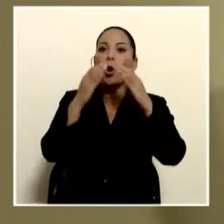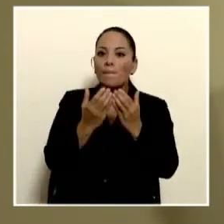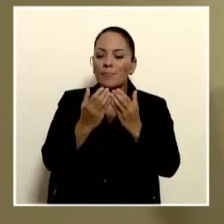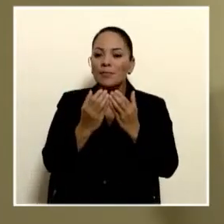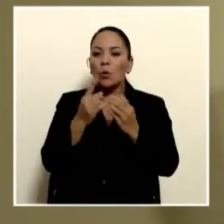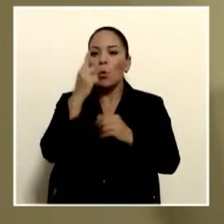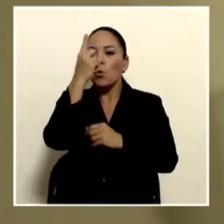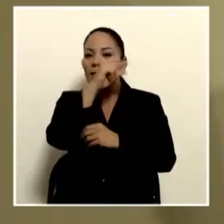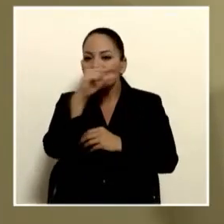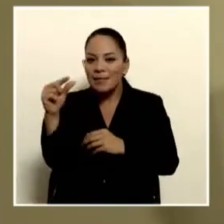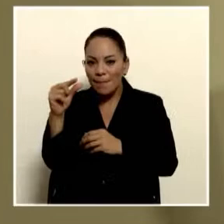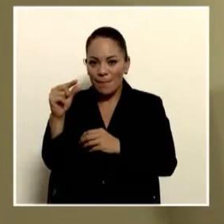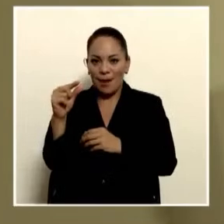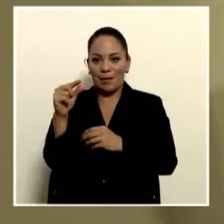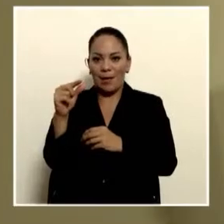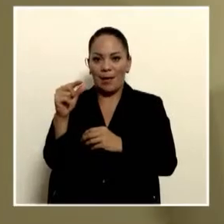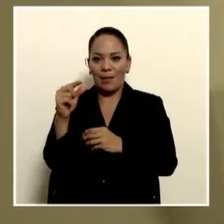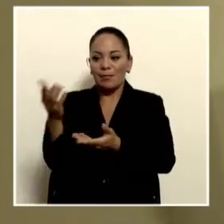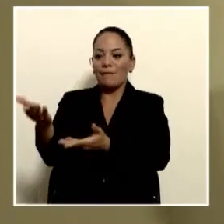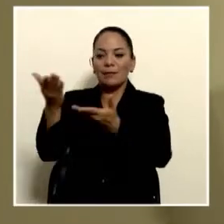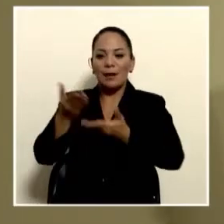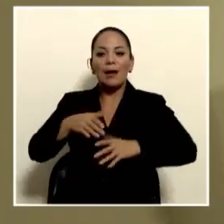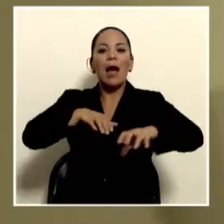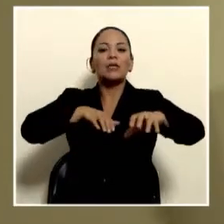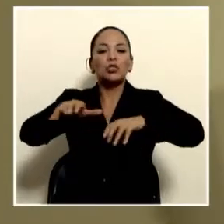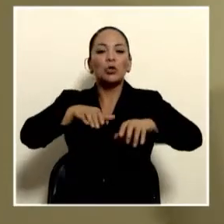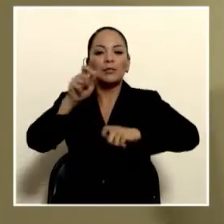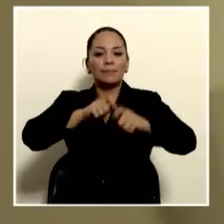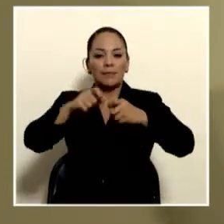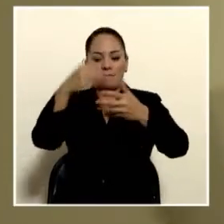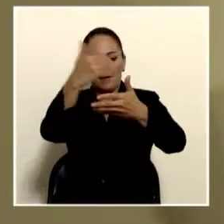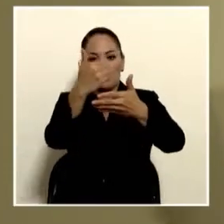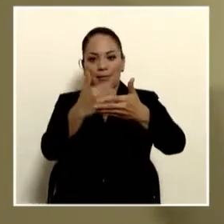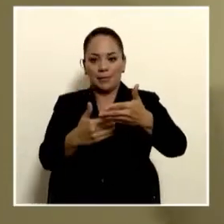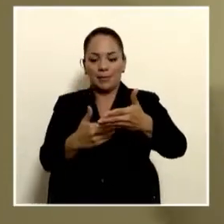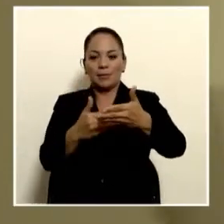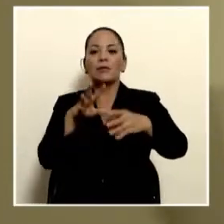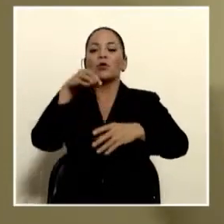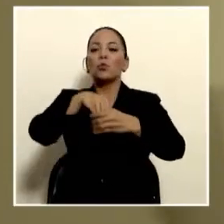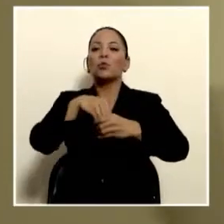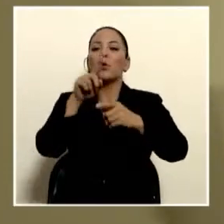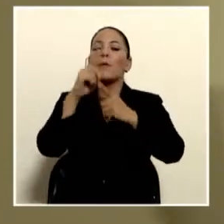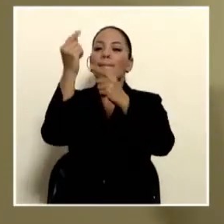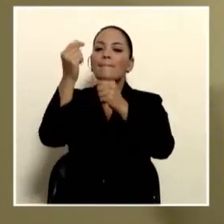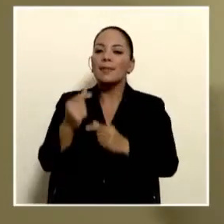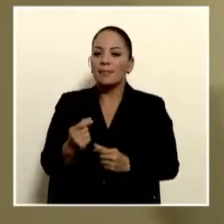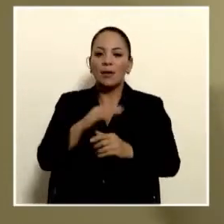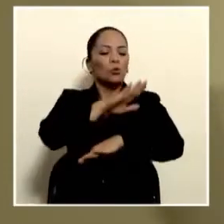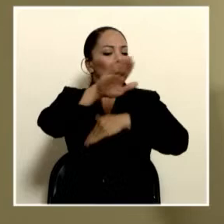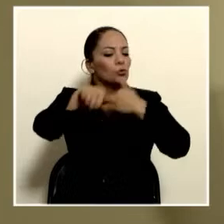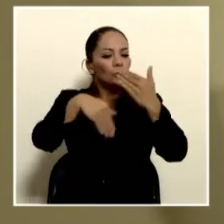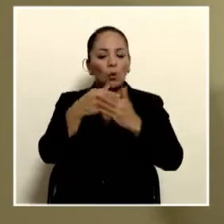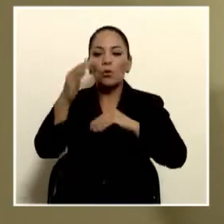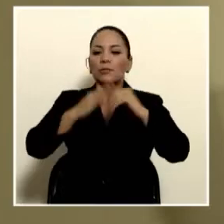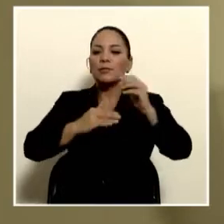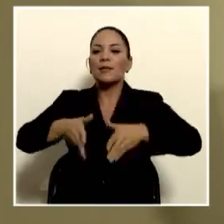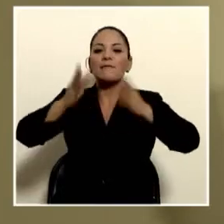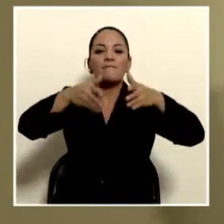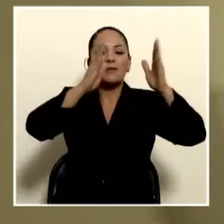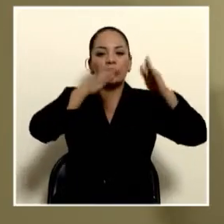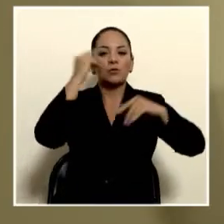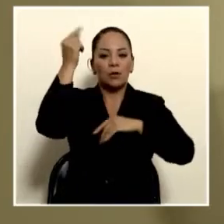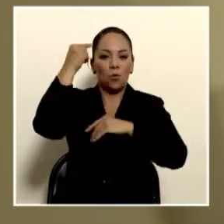semana con las acciones específicas, que incluyen un inventario de todos los edificios